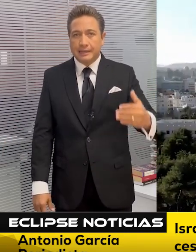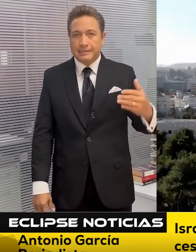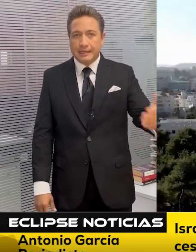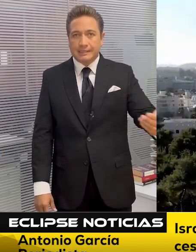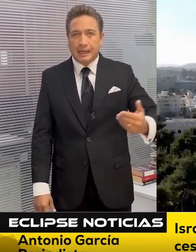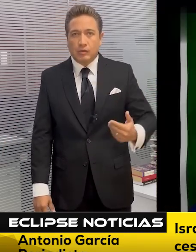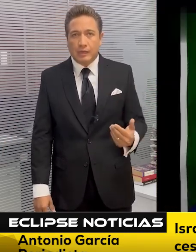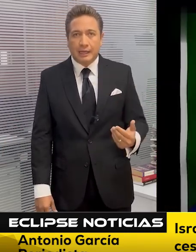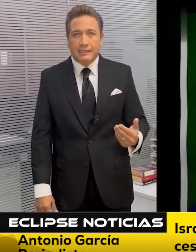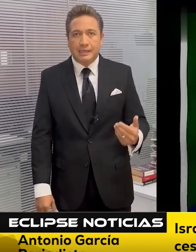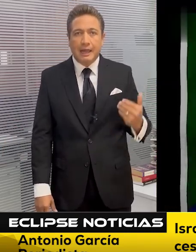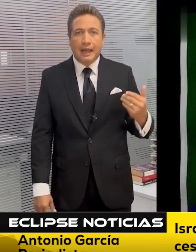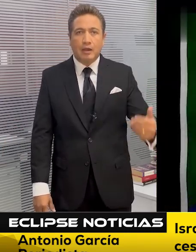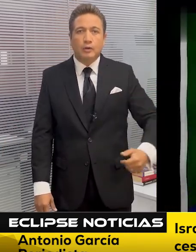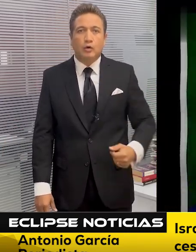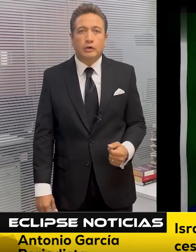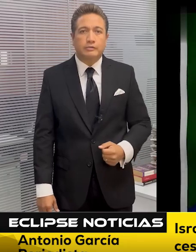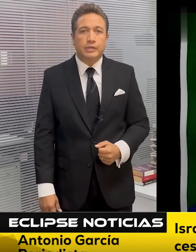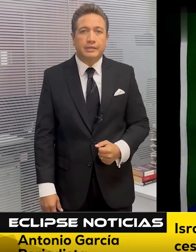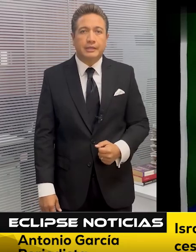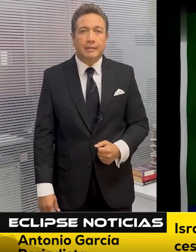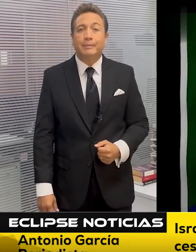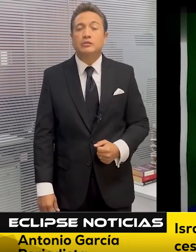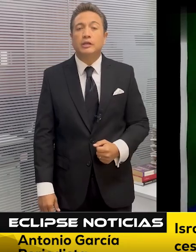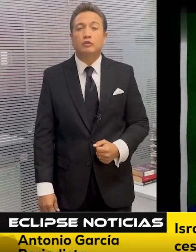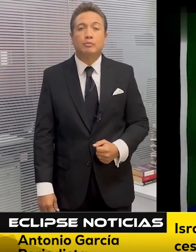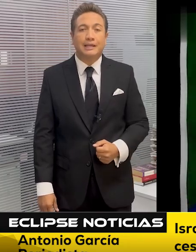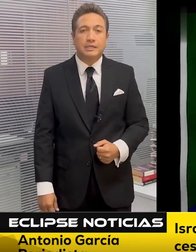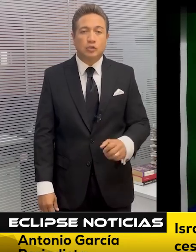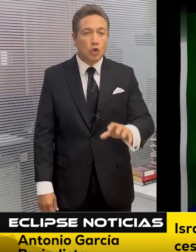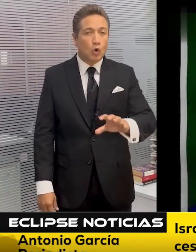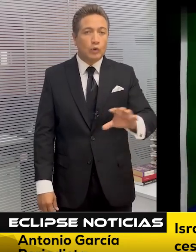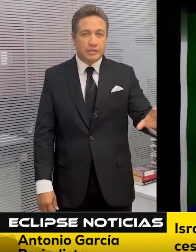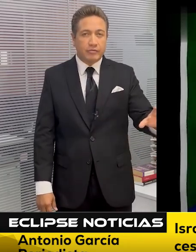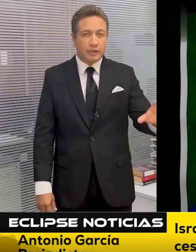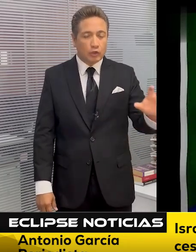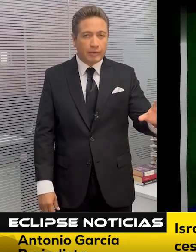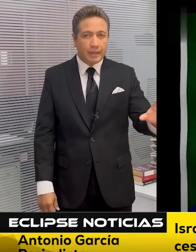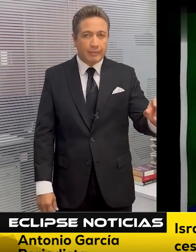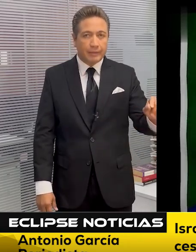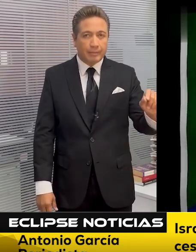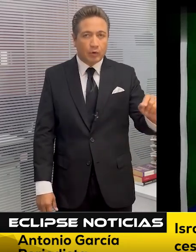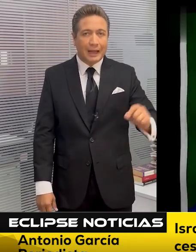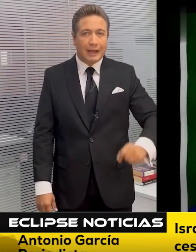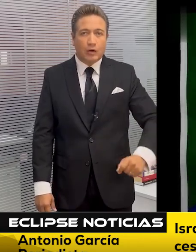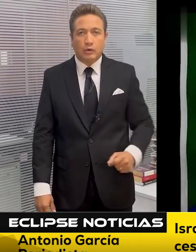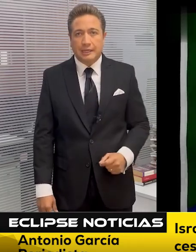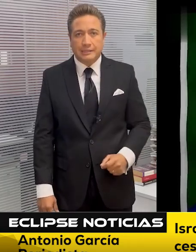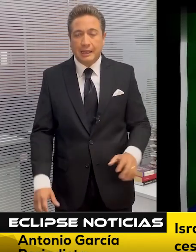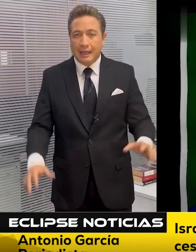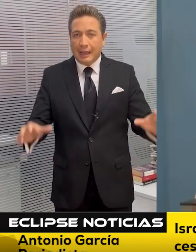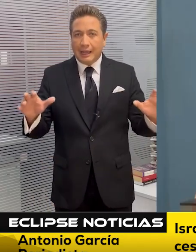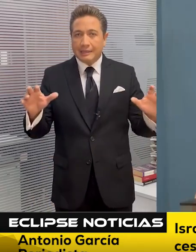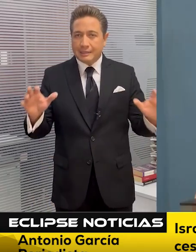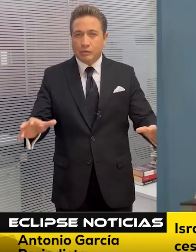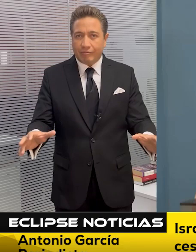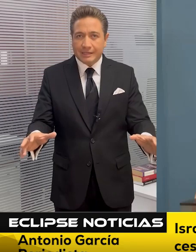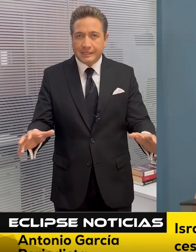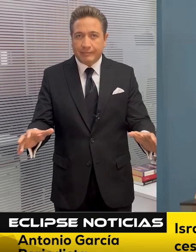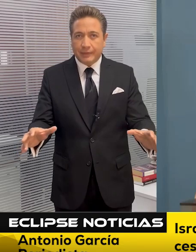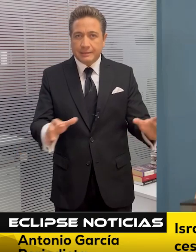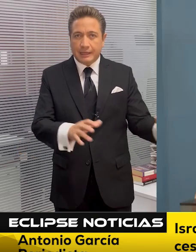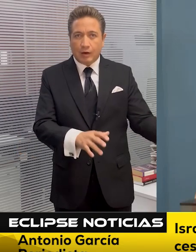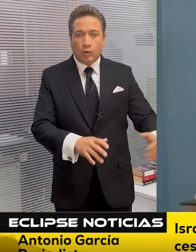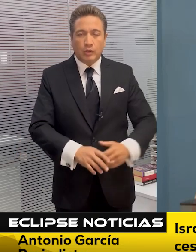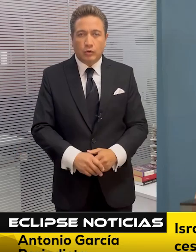que Israel estaría sacando de la cárcel al número correspondiente de prisioneros palestinos, una cifra todavía por acordarse. La segunda